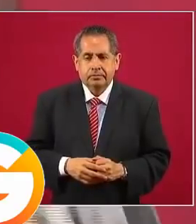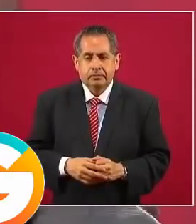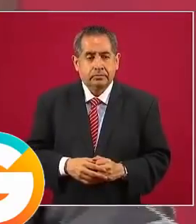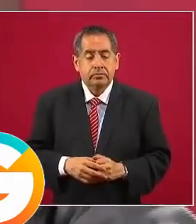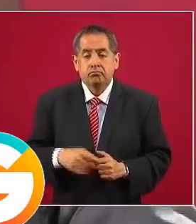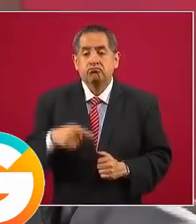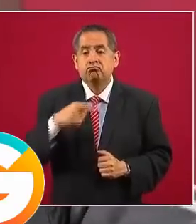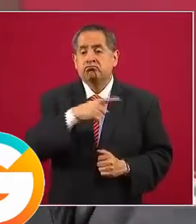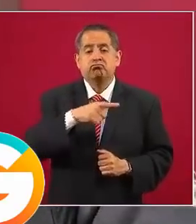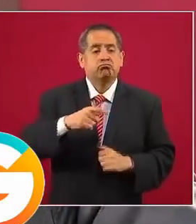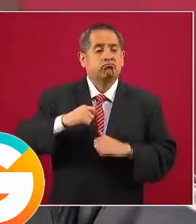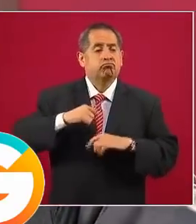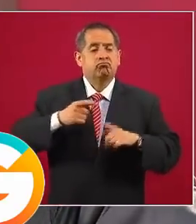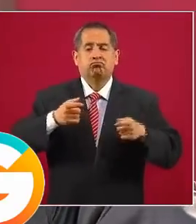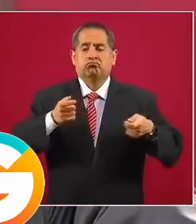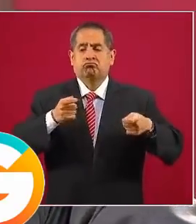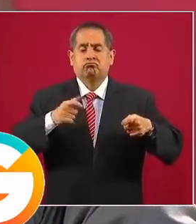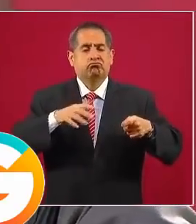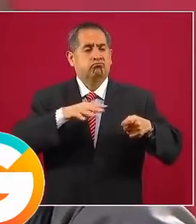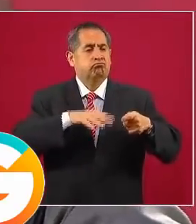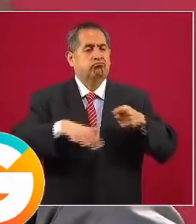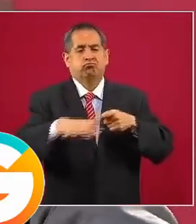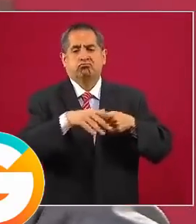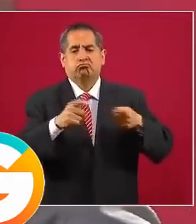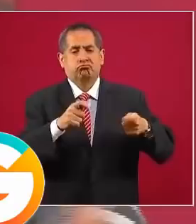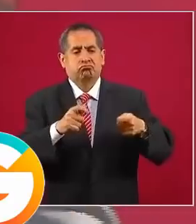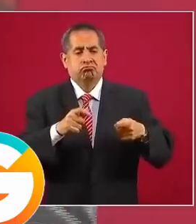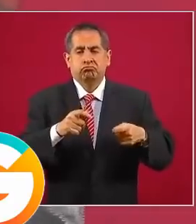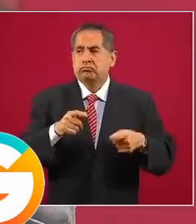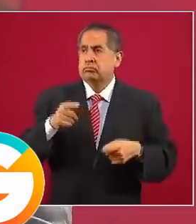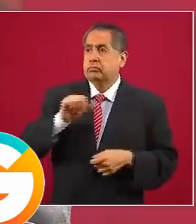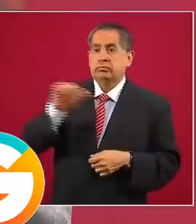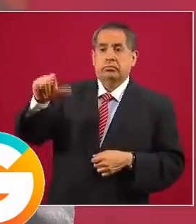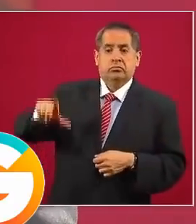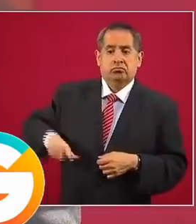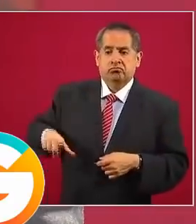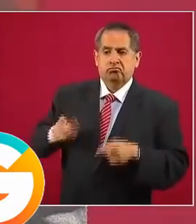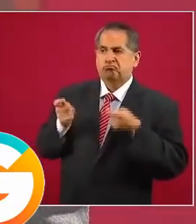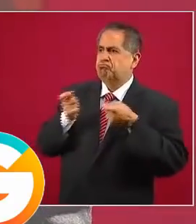Tenían el control de los gobiernos